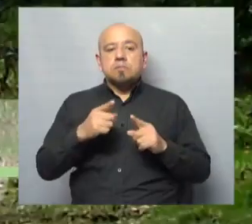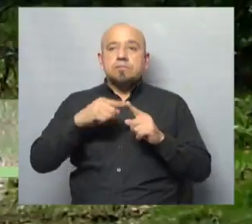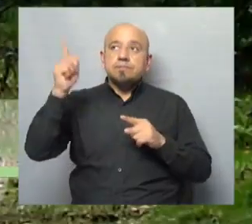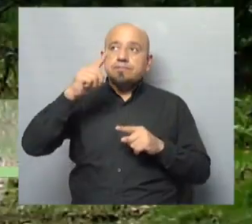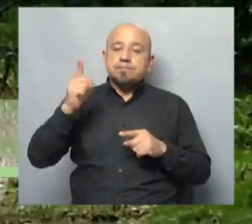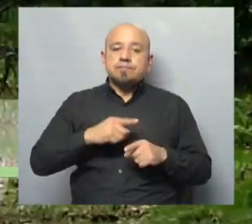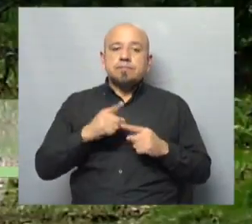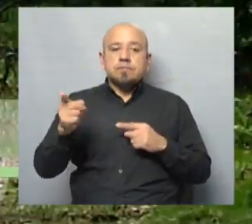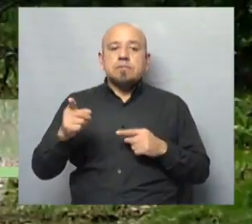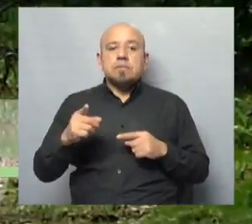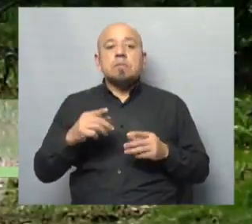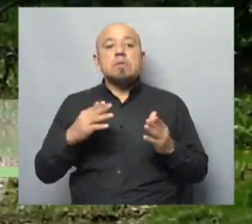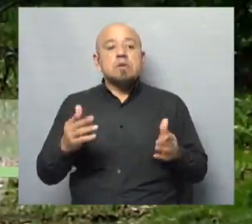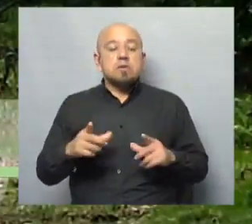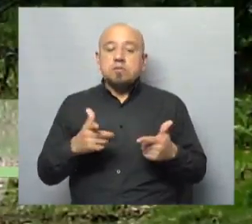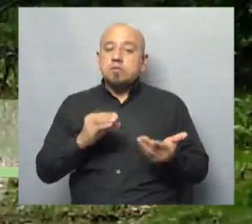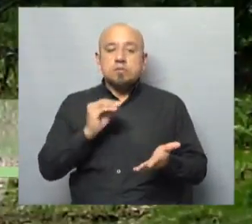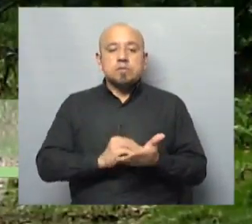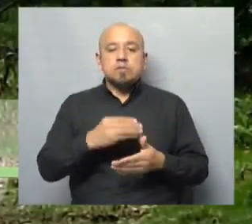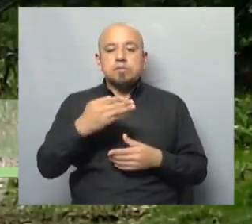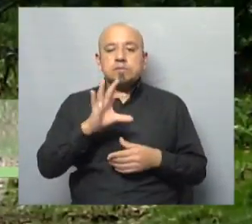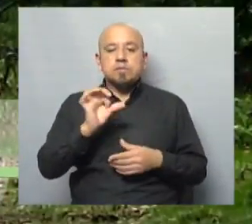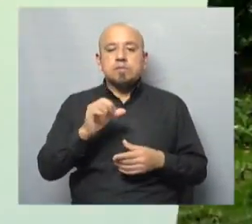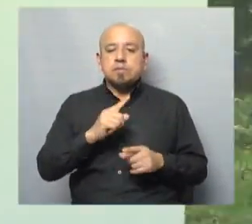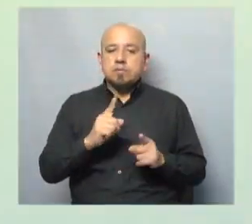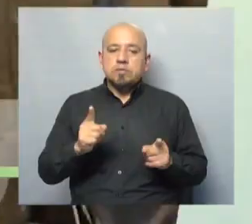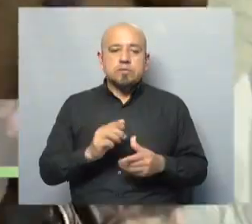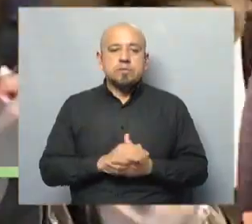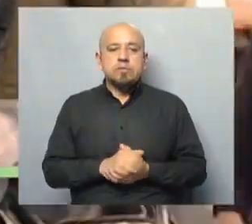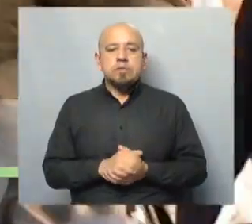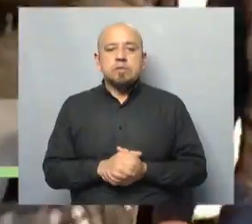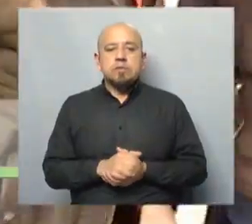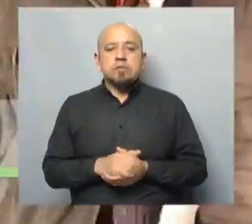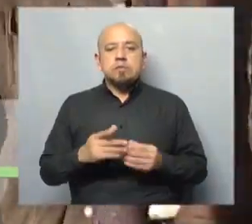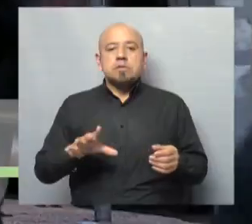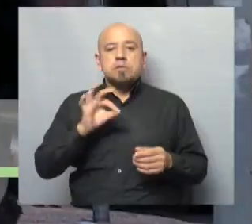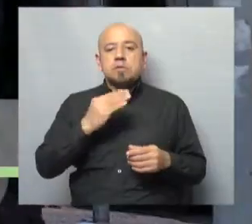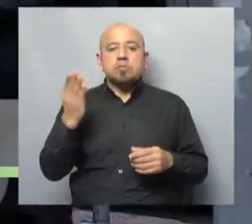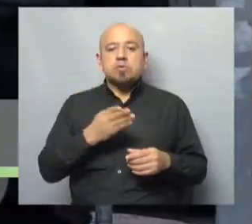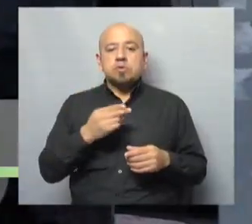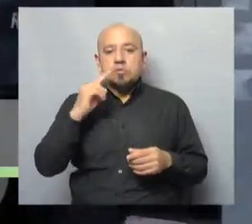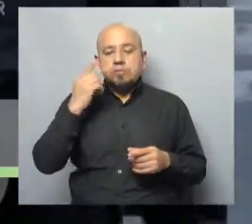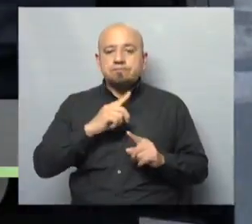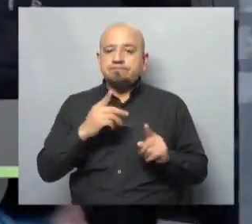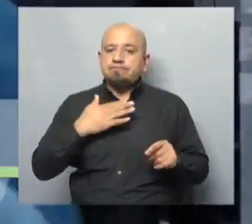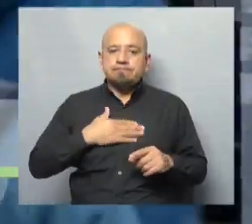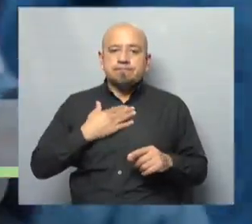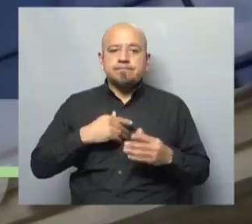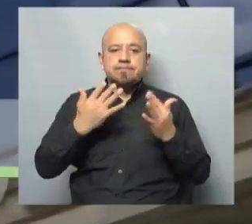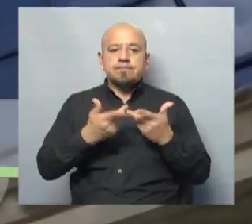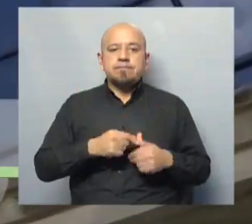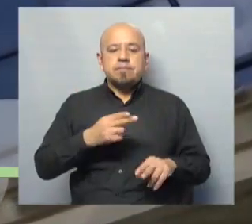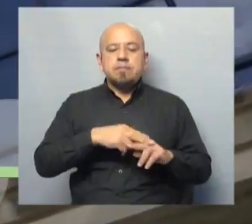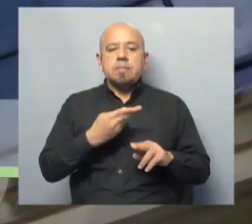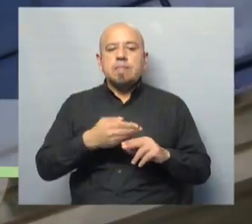una estancia en cerro chato no estaba registrado en el bps la mitad de las y los uruguayos está en desacuerdo con la reforma de la seguridad